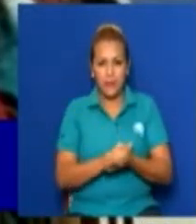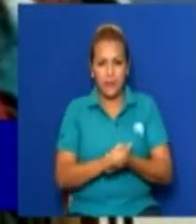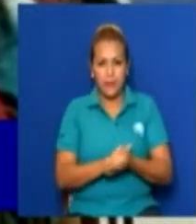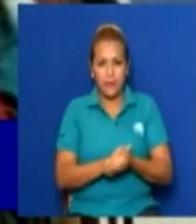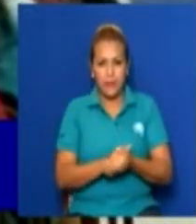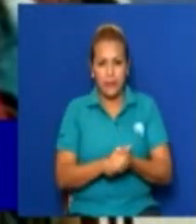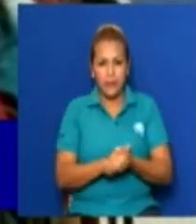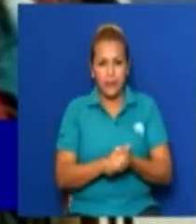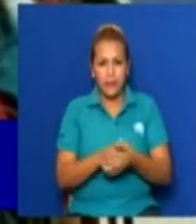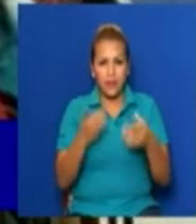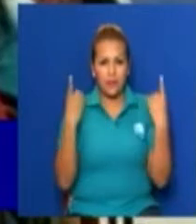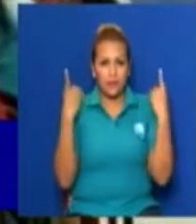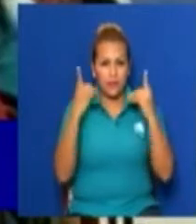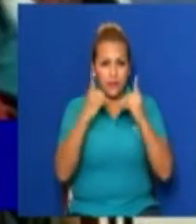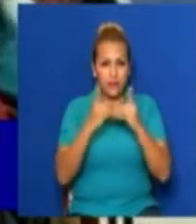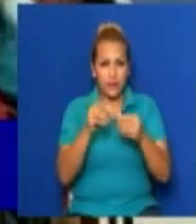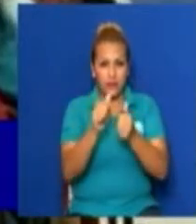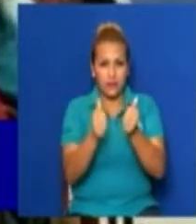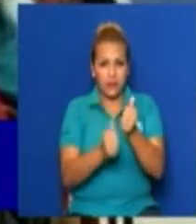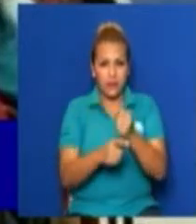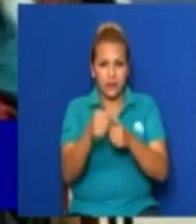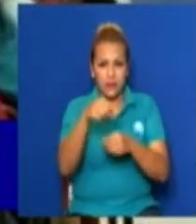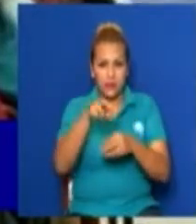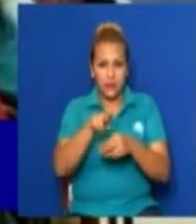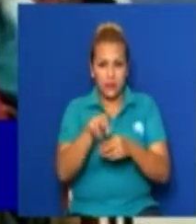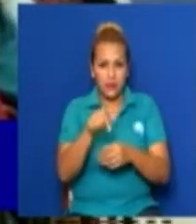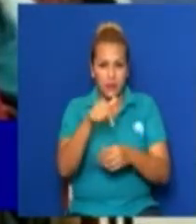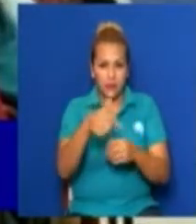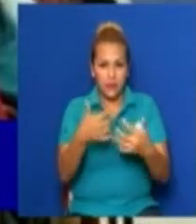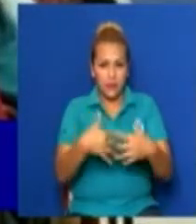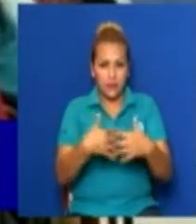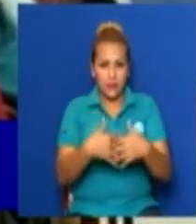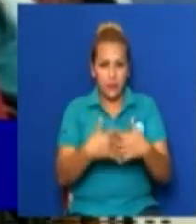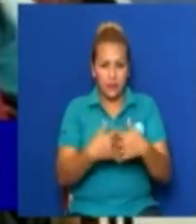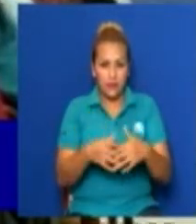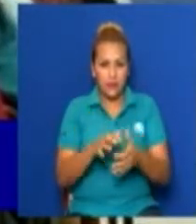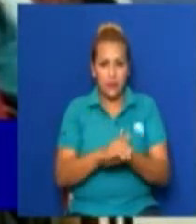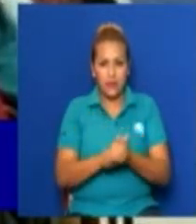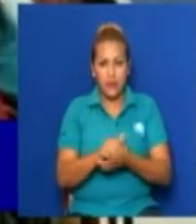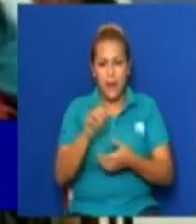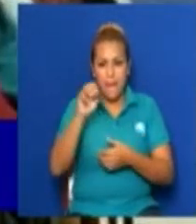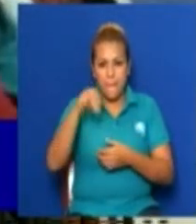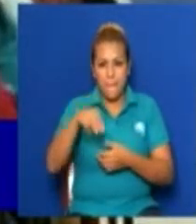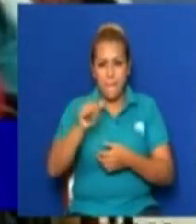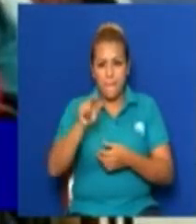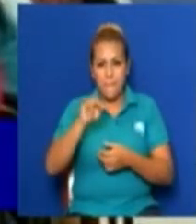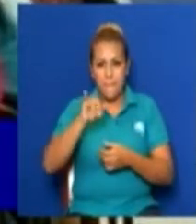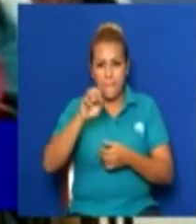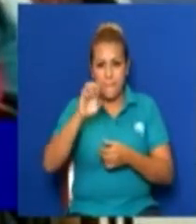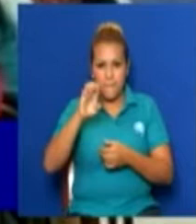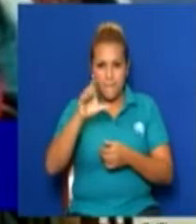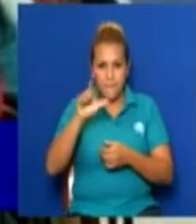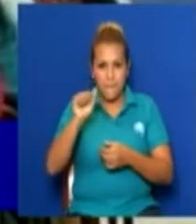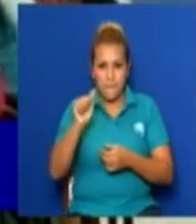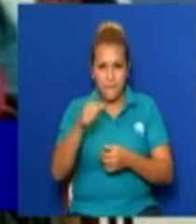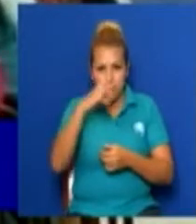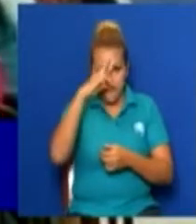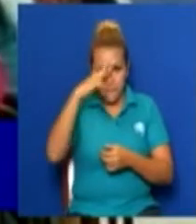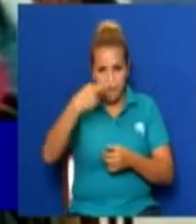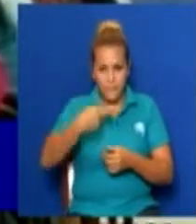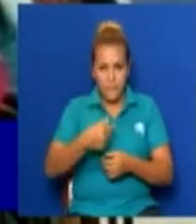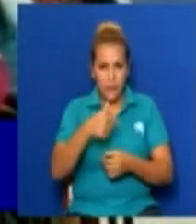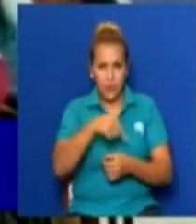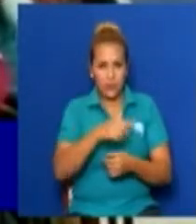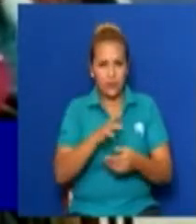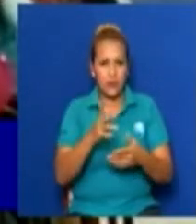directora ejecutiva del mismo, y la señora Mariela Terán, responsable de proyectos de